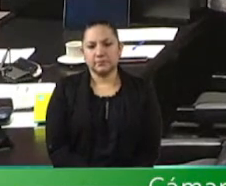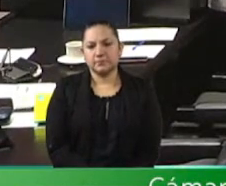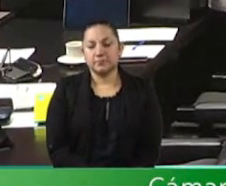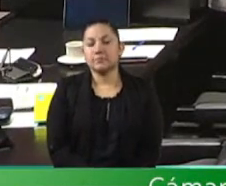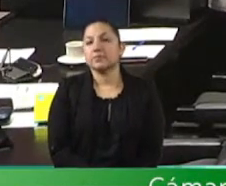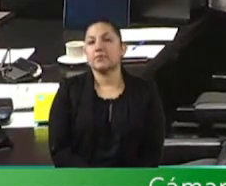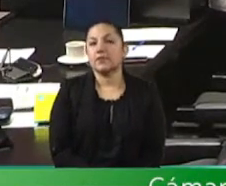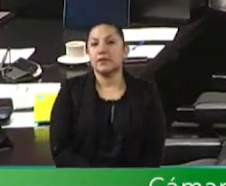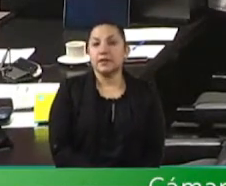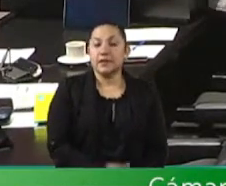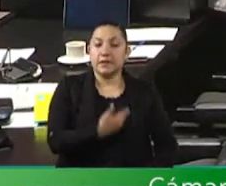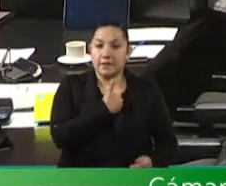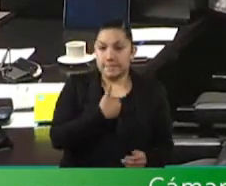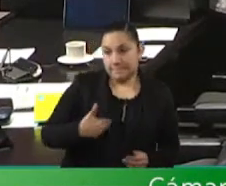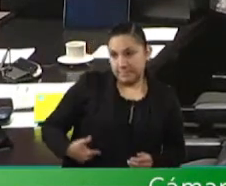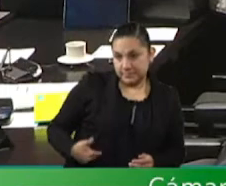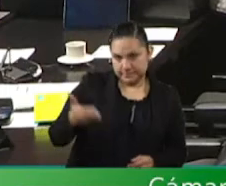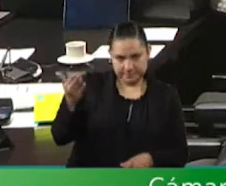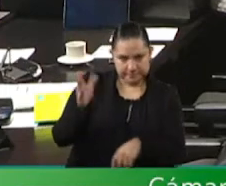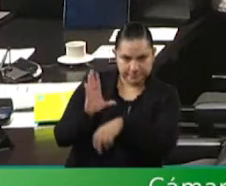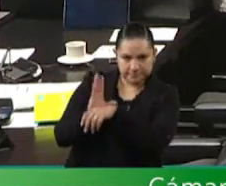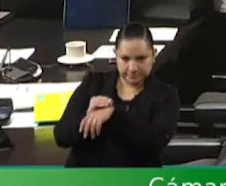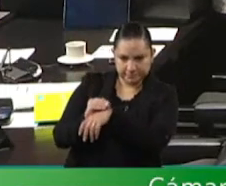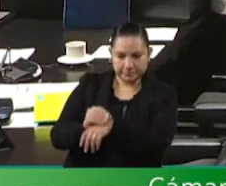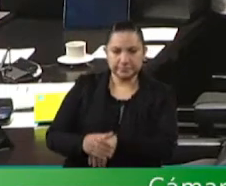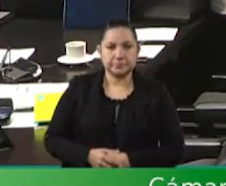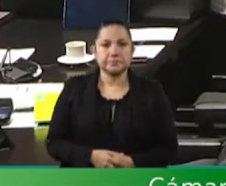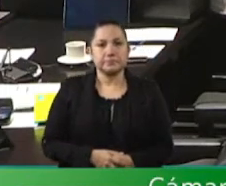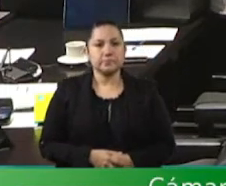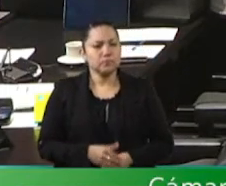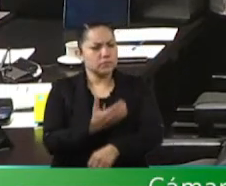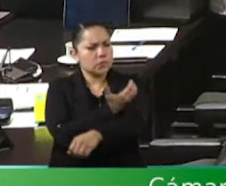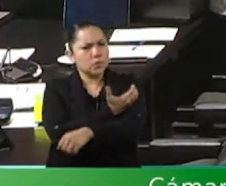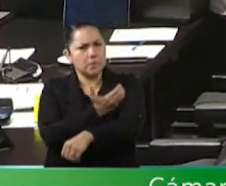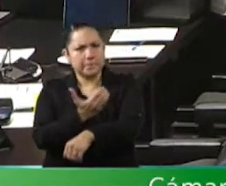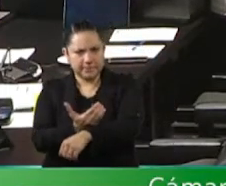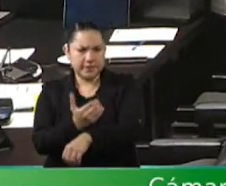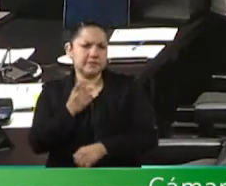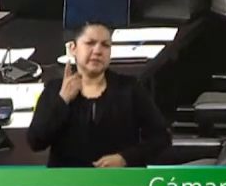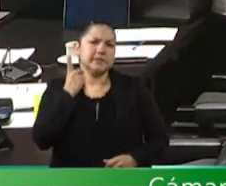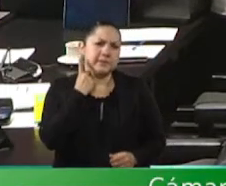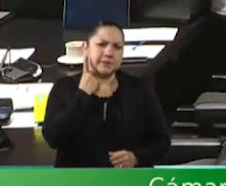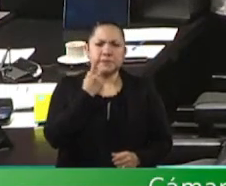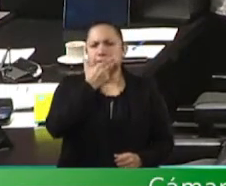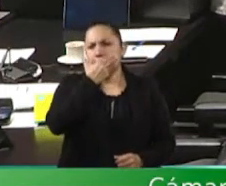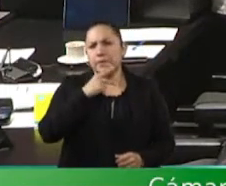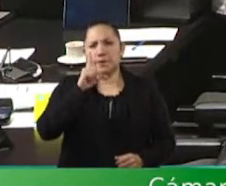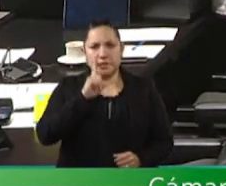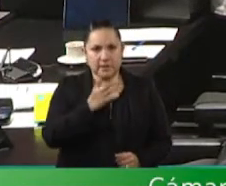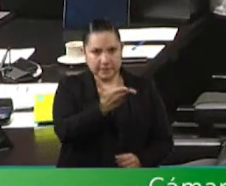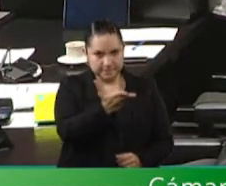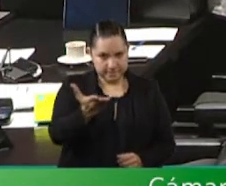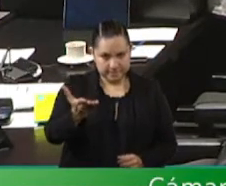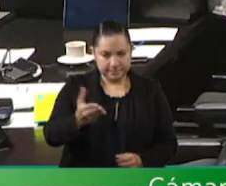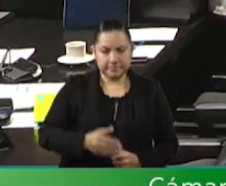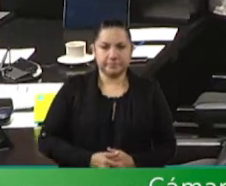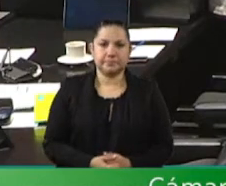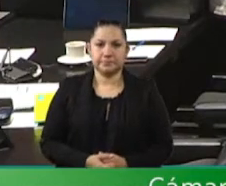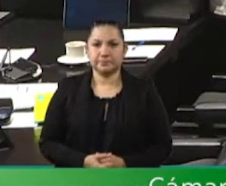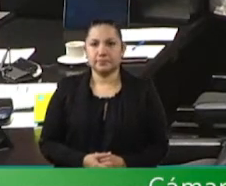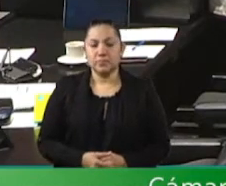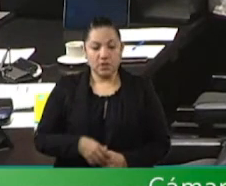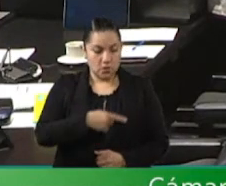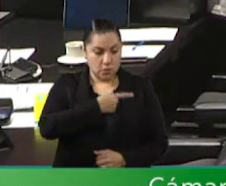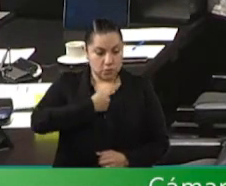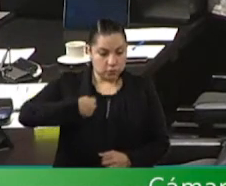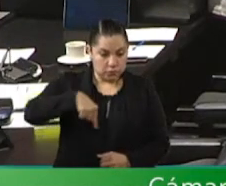Con su venia a la presidencia, compañeras y compañeros diputados, vivimos en la era de